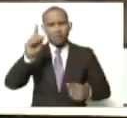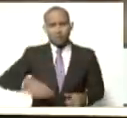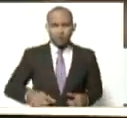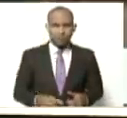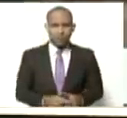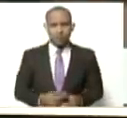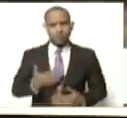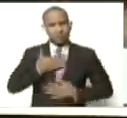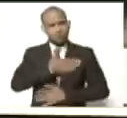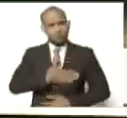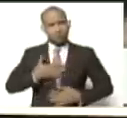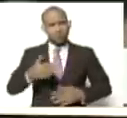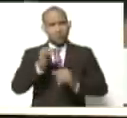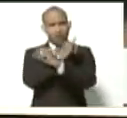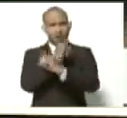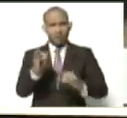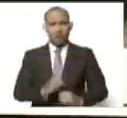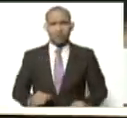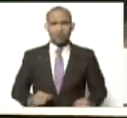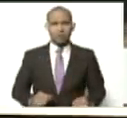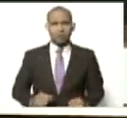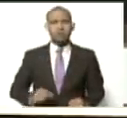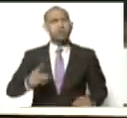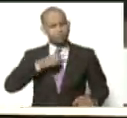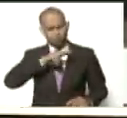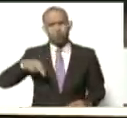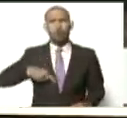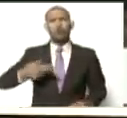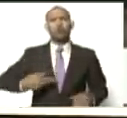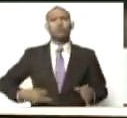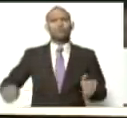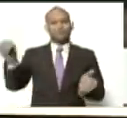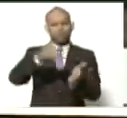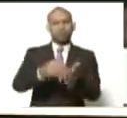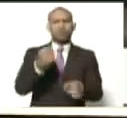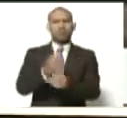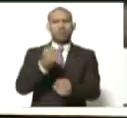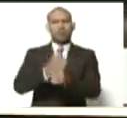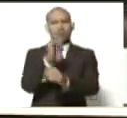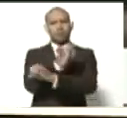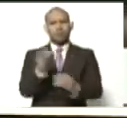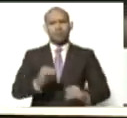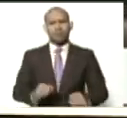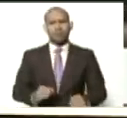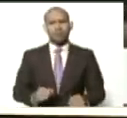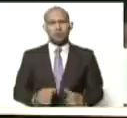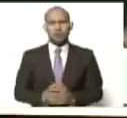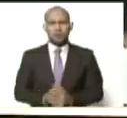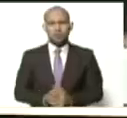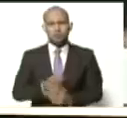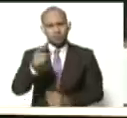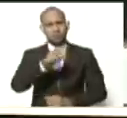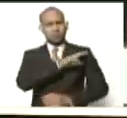el bienestar y la felicidad. Y lo vamos a recuperar, lo vamos a lograr, y es el poder